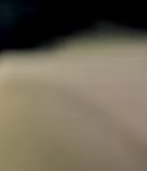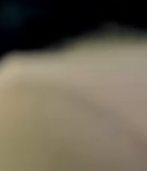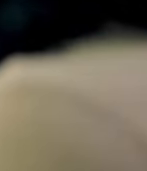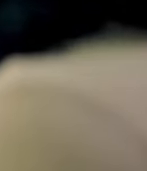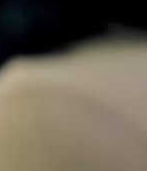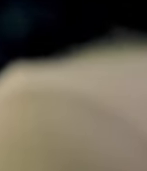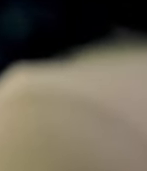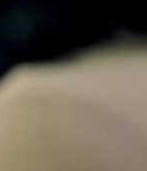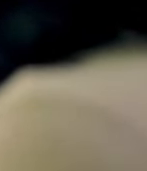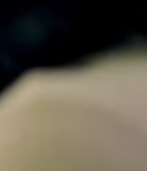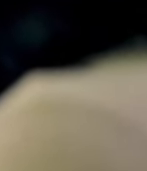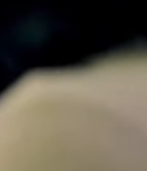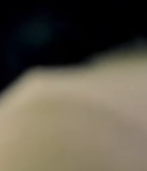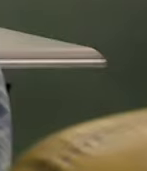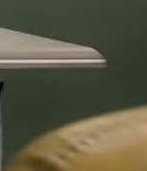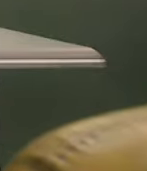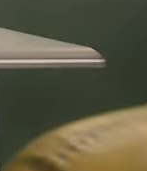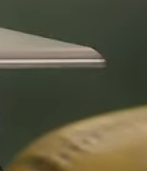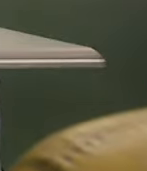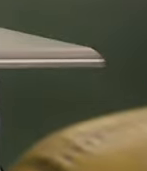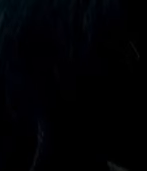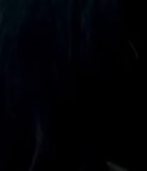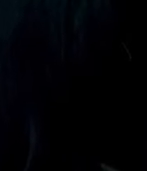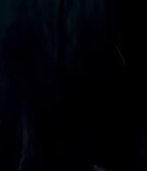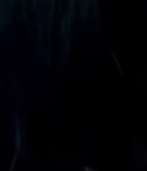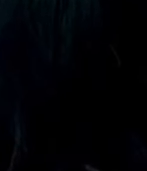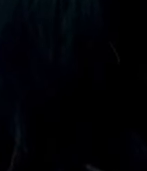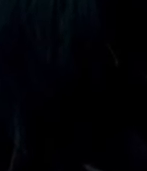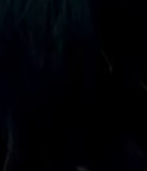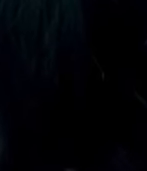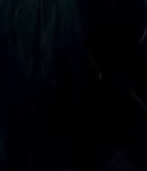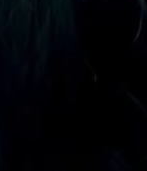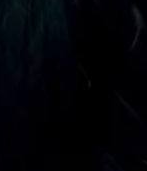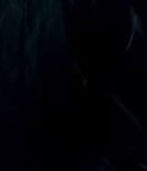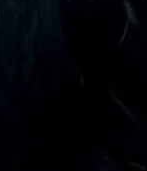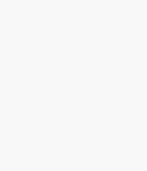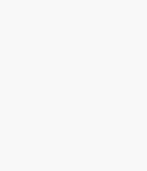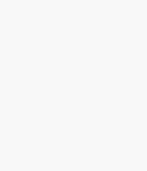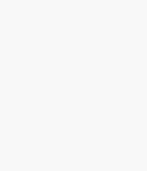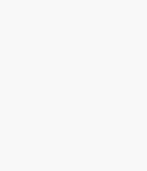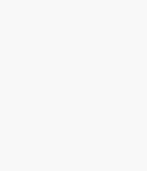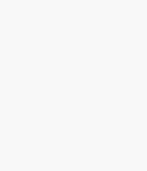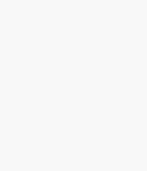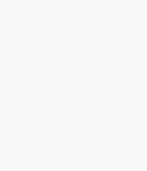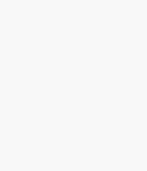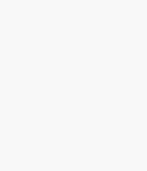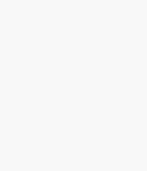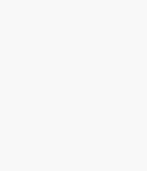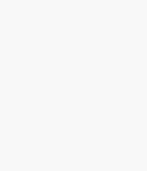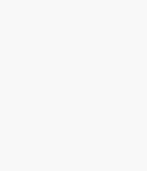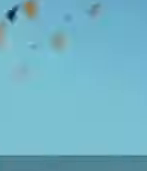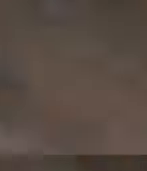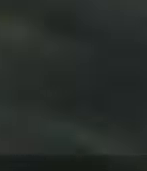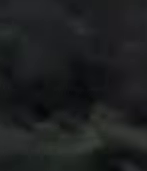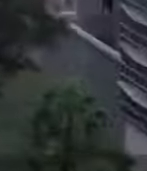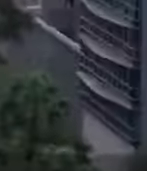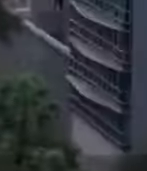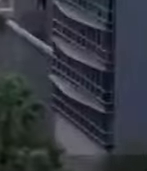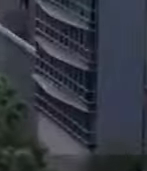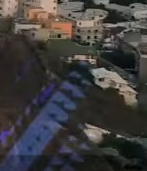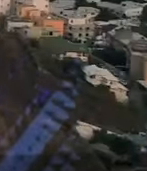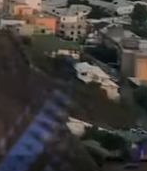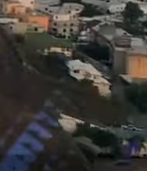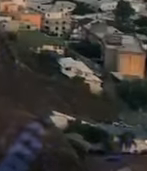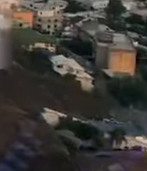detenido. Pronto viviremos mejor. Propuestas de las candidatas a diputadas del Partido Verde. Defender